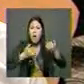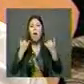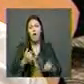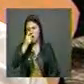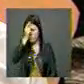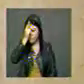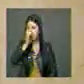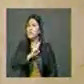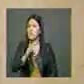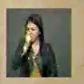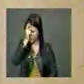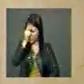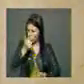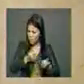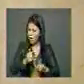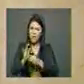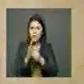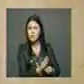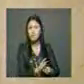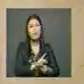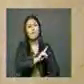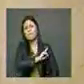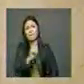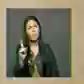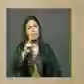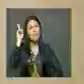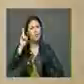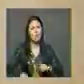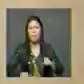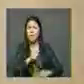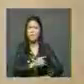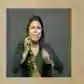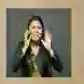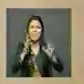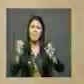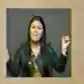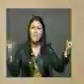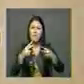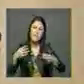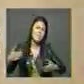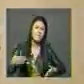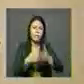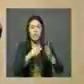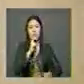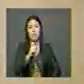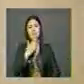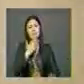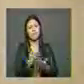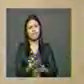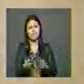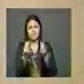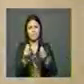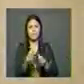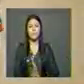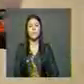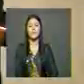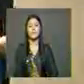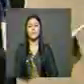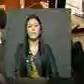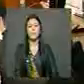mejor manera que la exclusión es una forma muy grave de violencia y de odio. Muchas gracias.